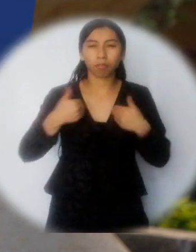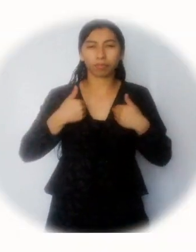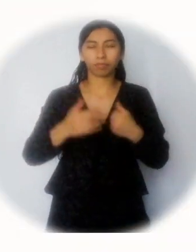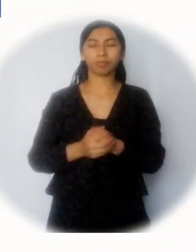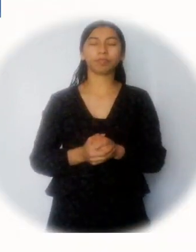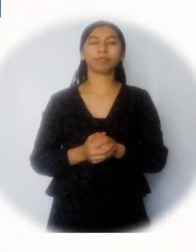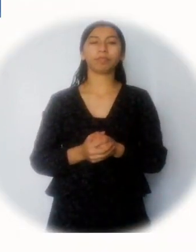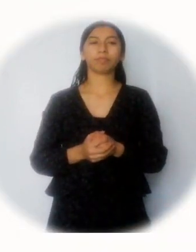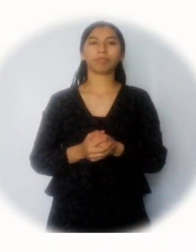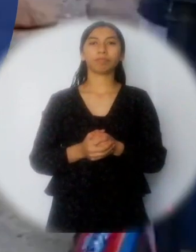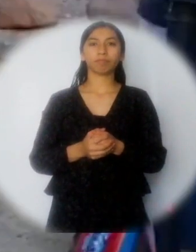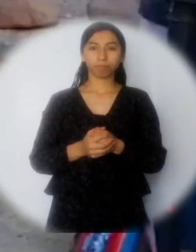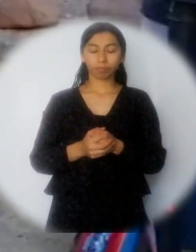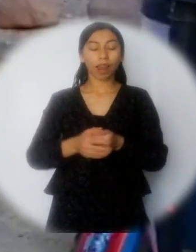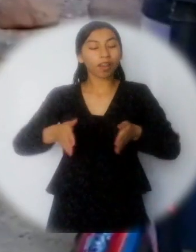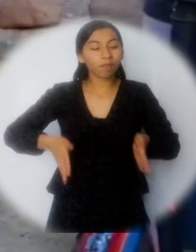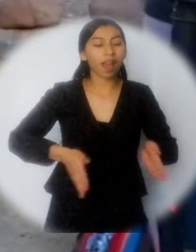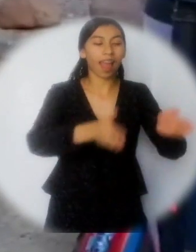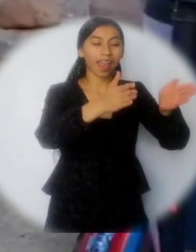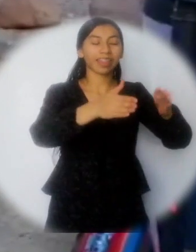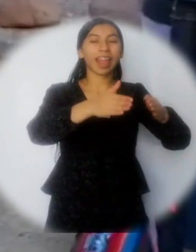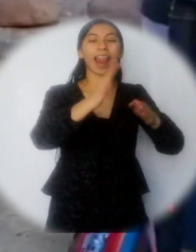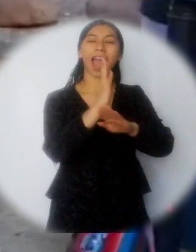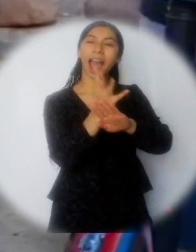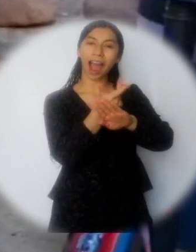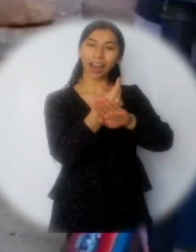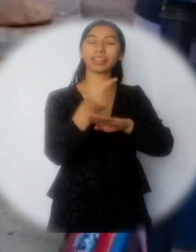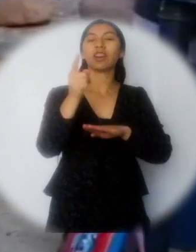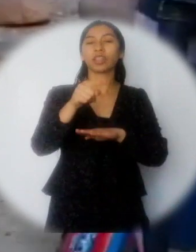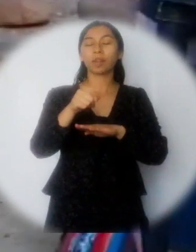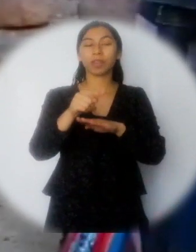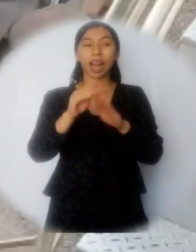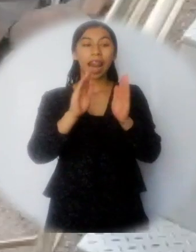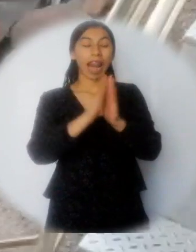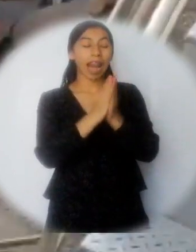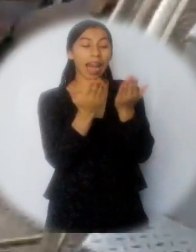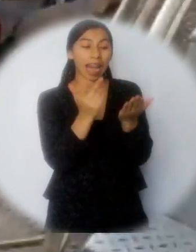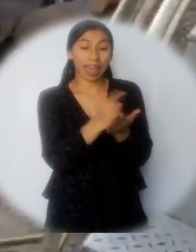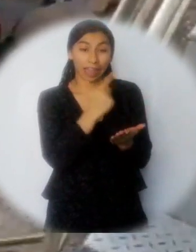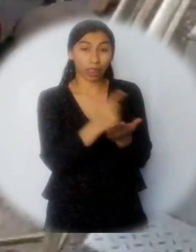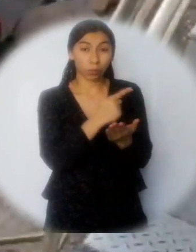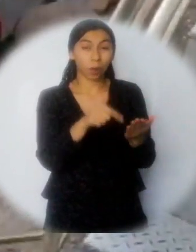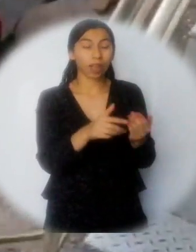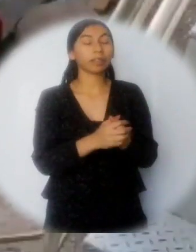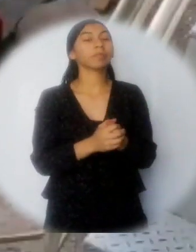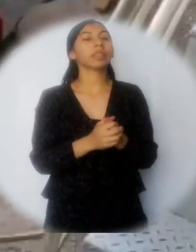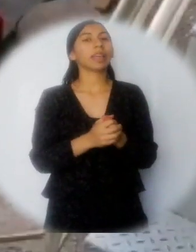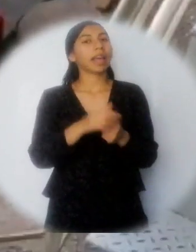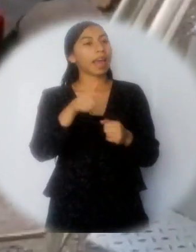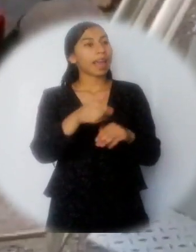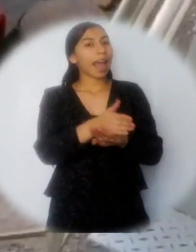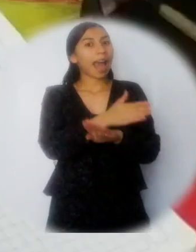frontera. Como el Sendero del Arte y la Literatura, así conocen los vecinos del barrio Buenavista, el municipio de Villa del Rosario, en norte